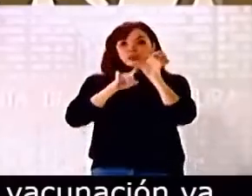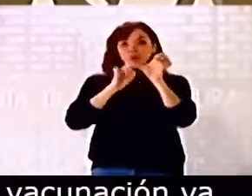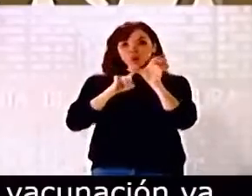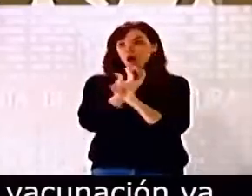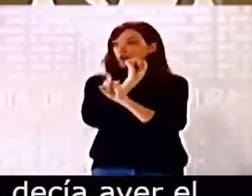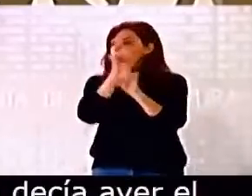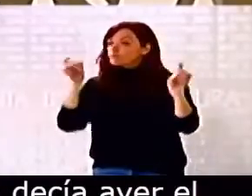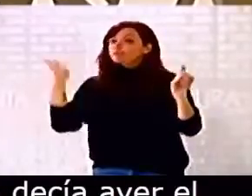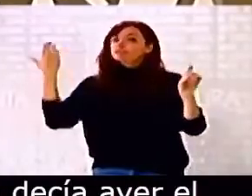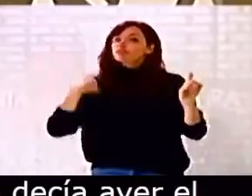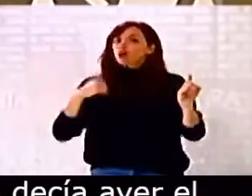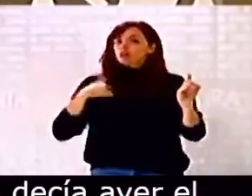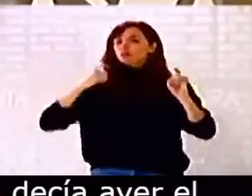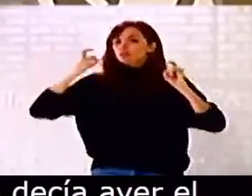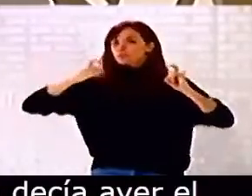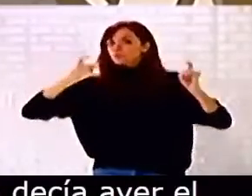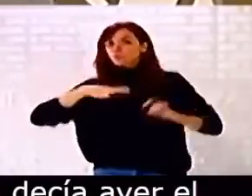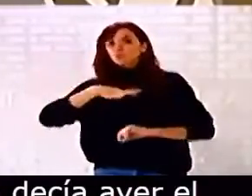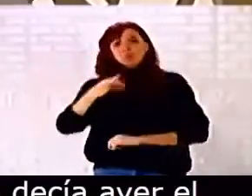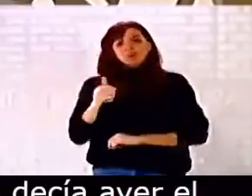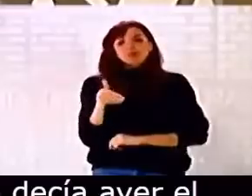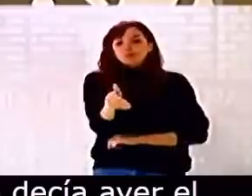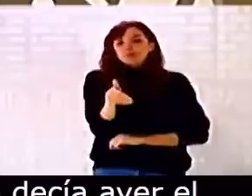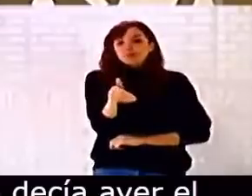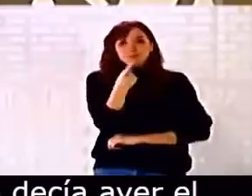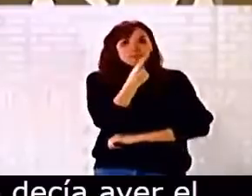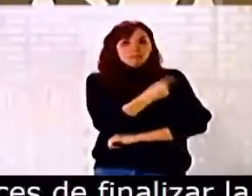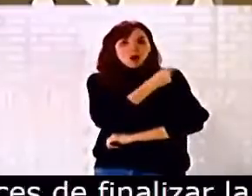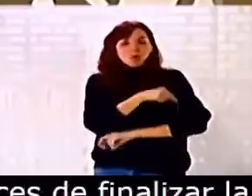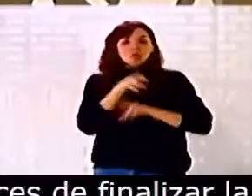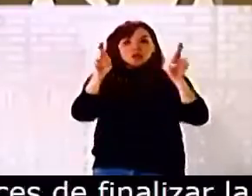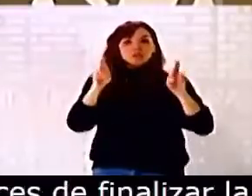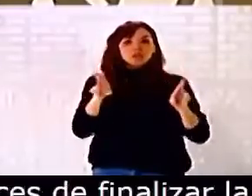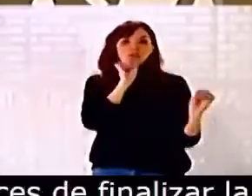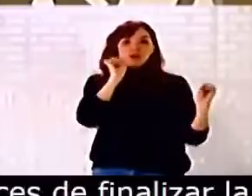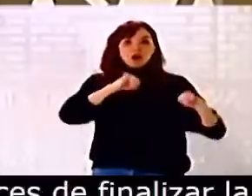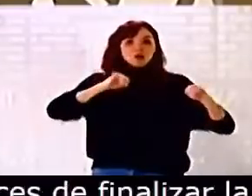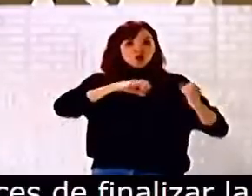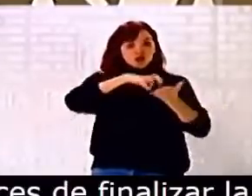seremos capaces de finalizar la vacunación de las residencias de mayores